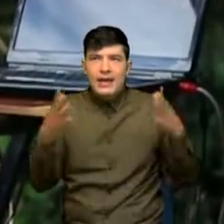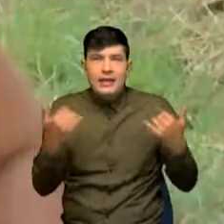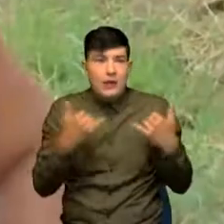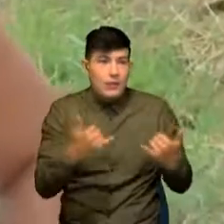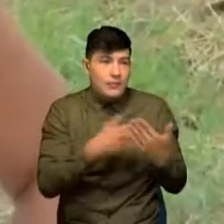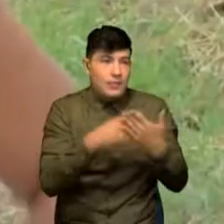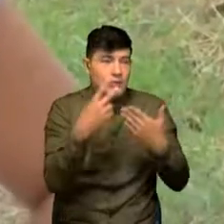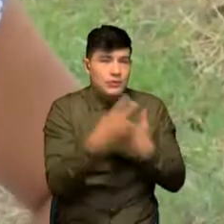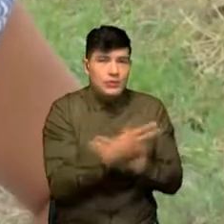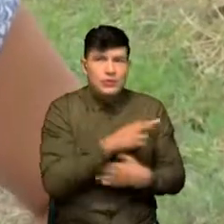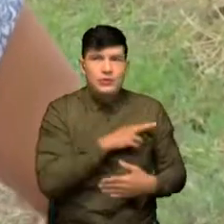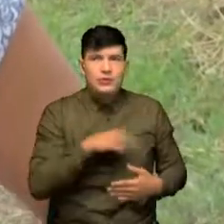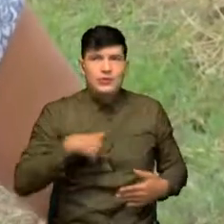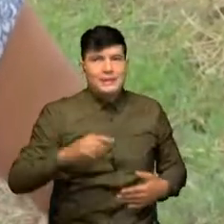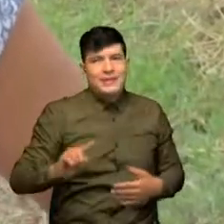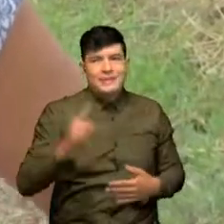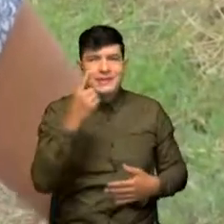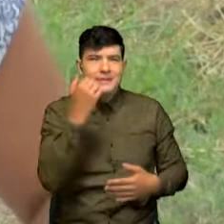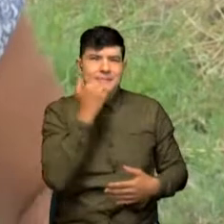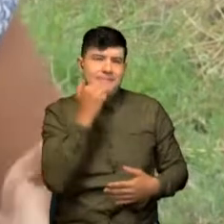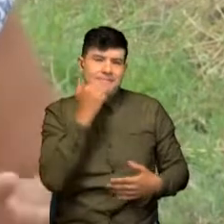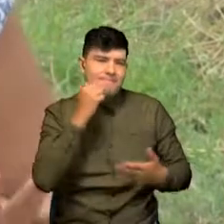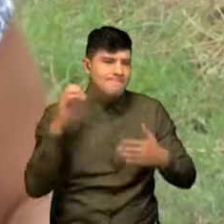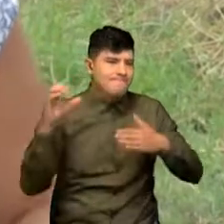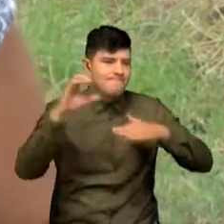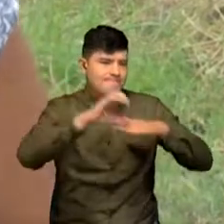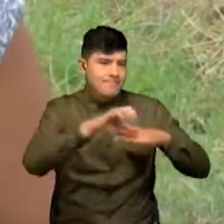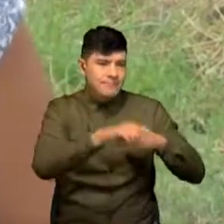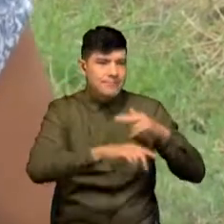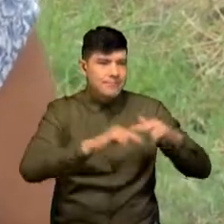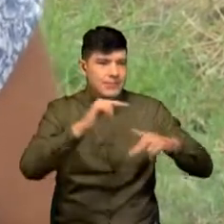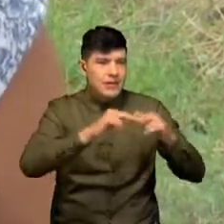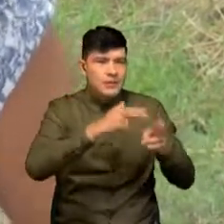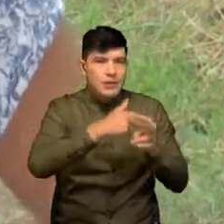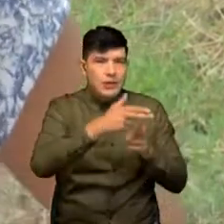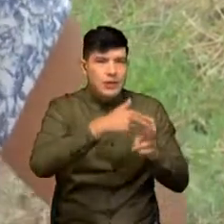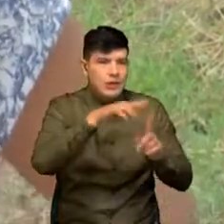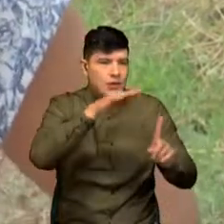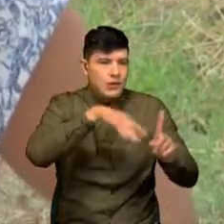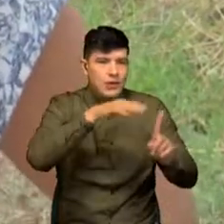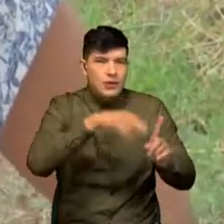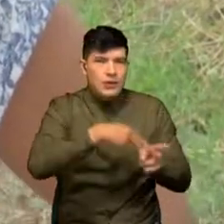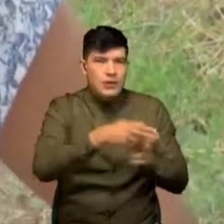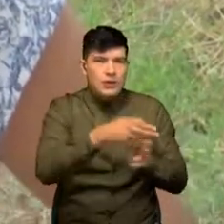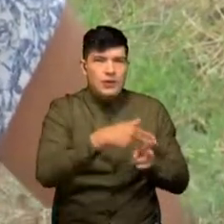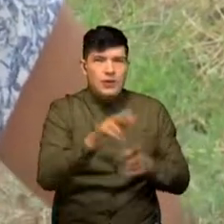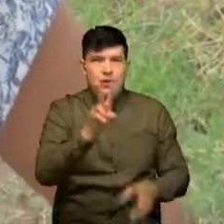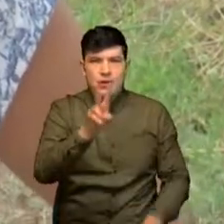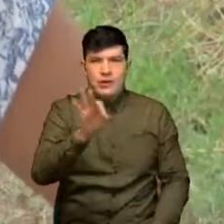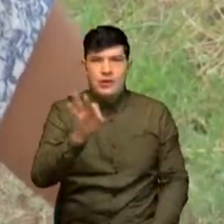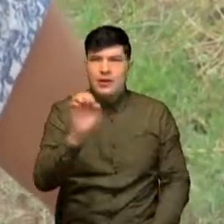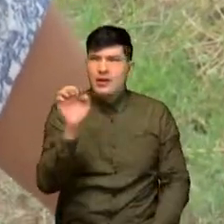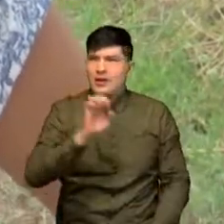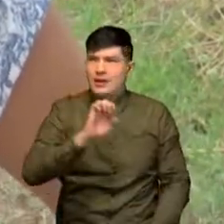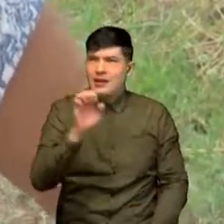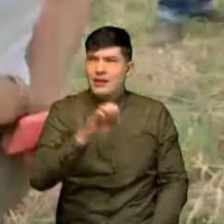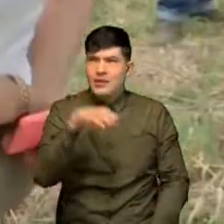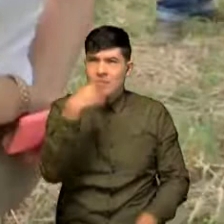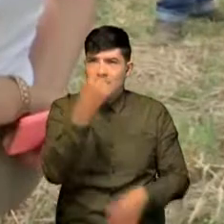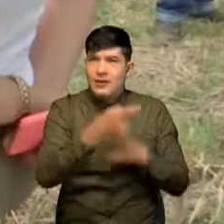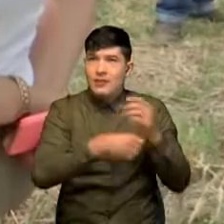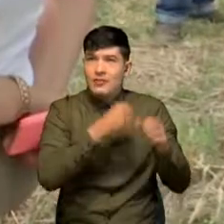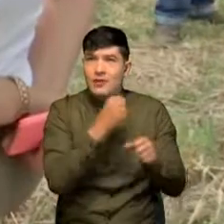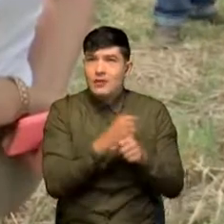inaugurando hoy, que estamos colocando la primera piedra y que tiene tentativamente una fecha de entrega 23 de enero del